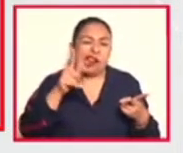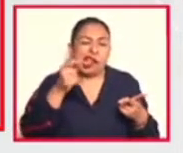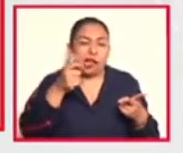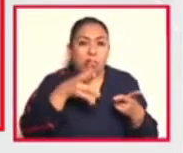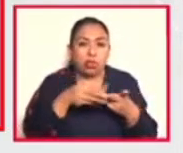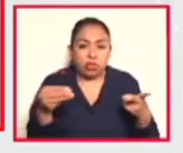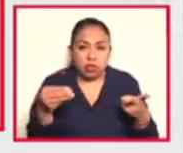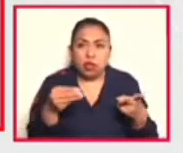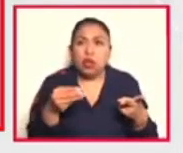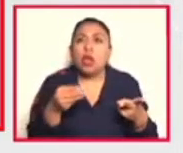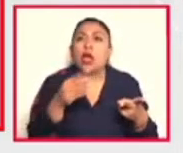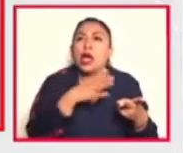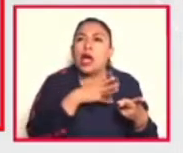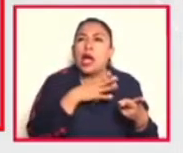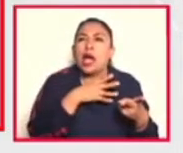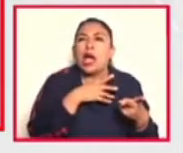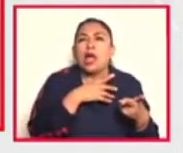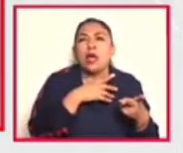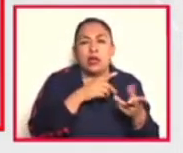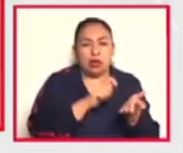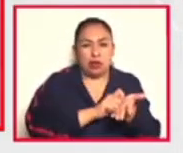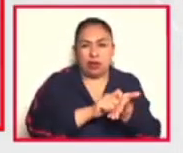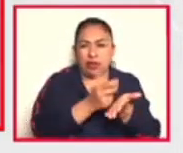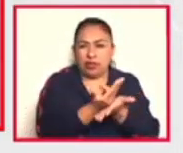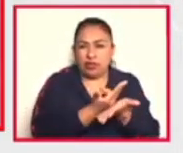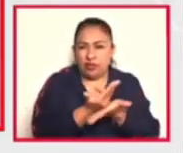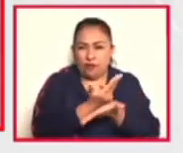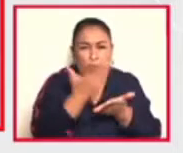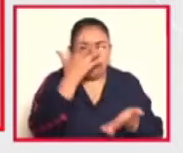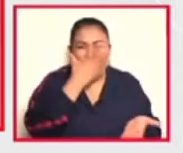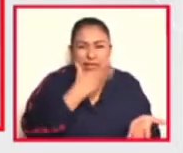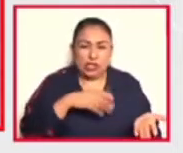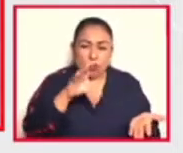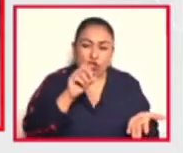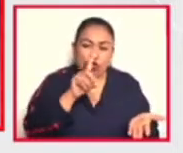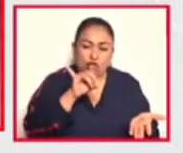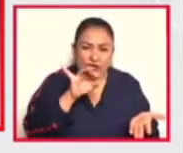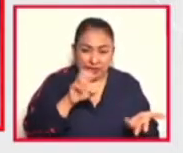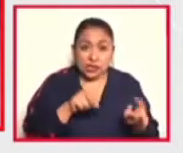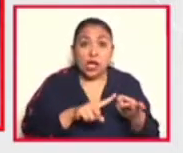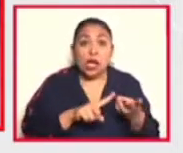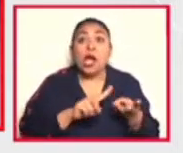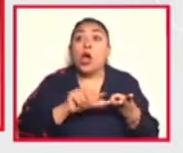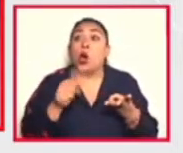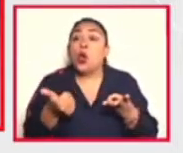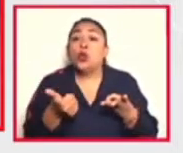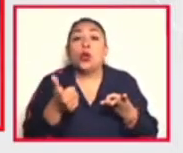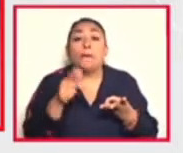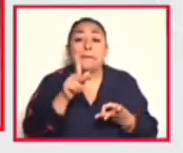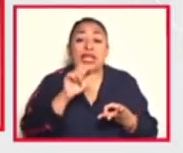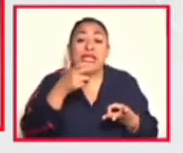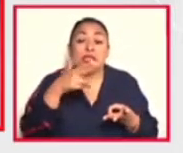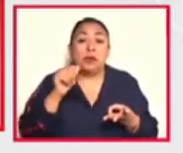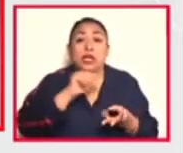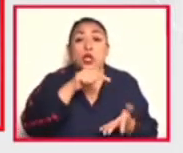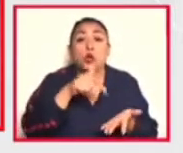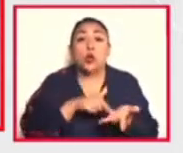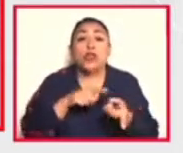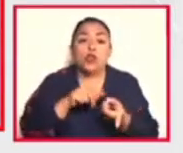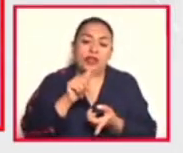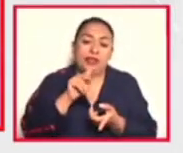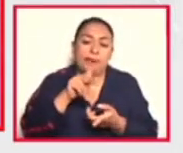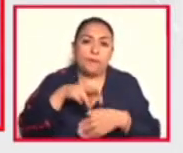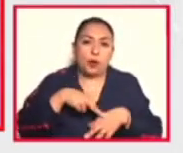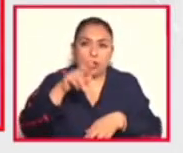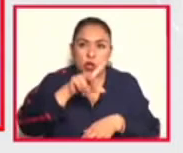unos facsimilares de códices preciosos y algunas piezas prehispánicas del Templo Mayor. Y luego pasamos al